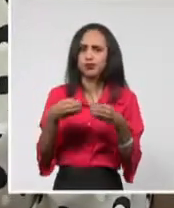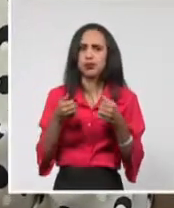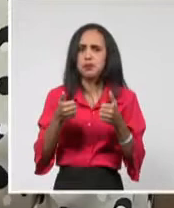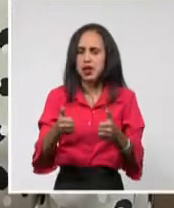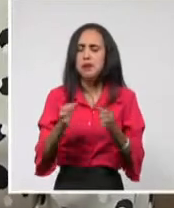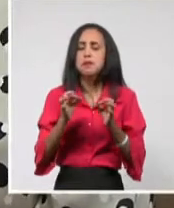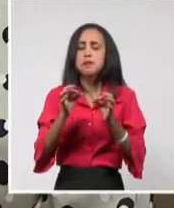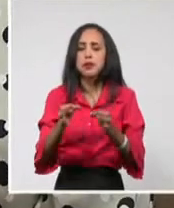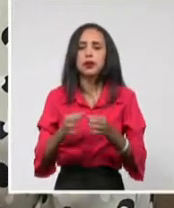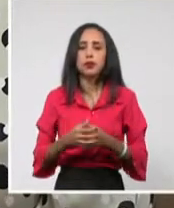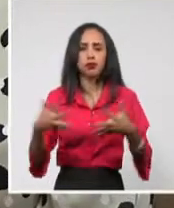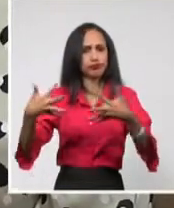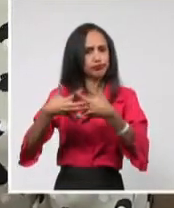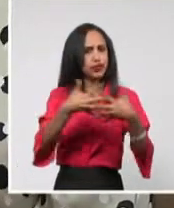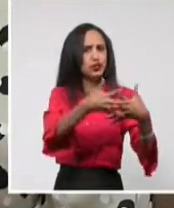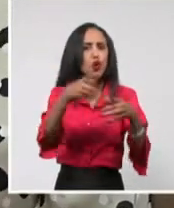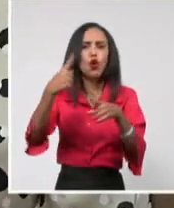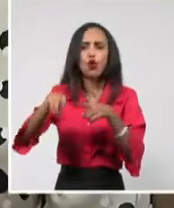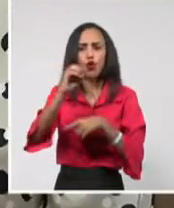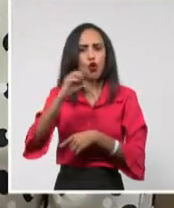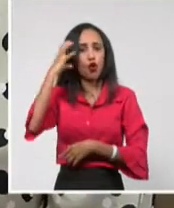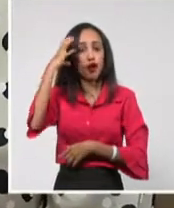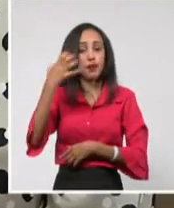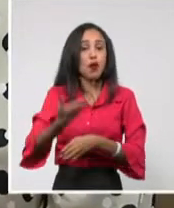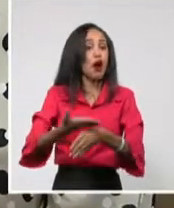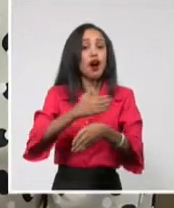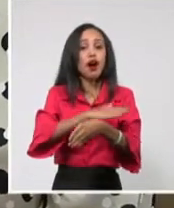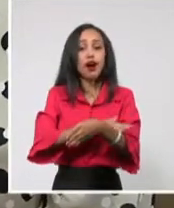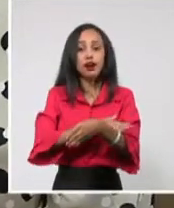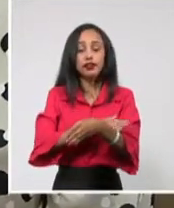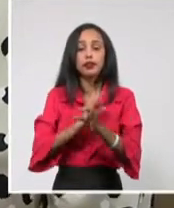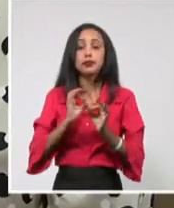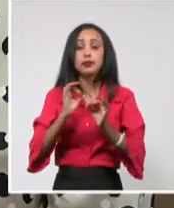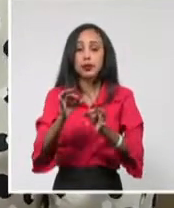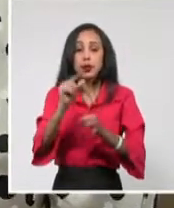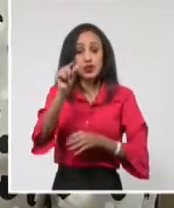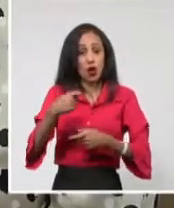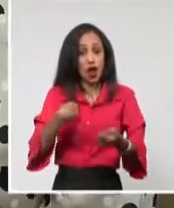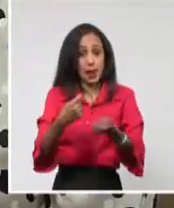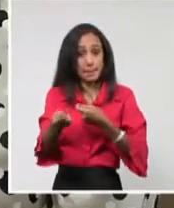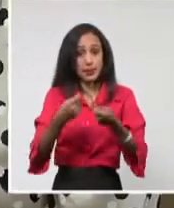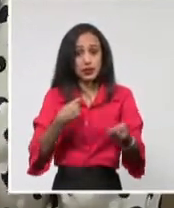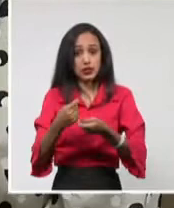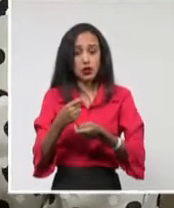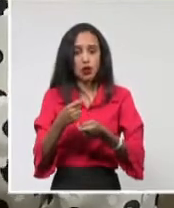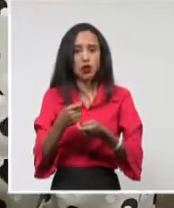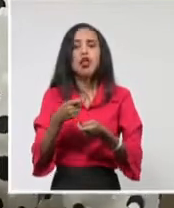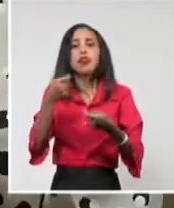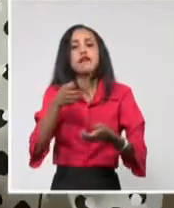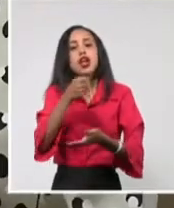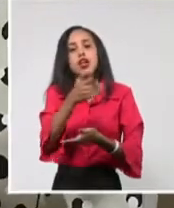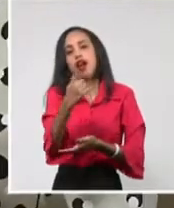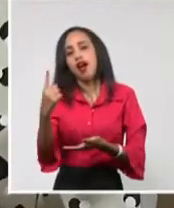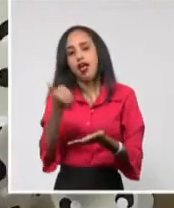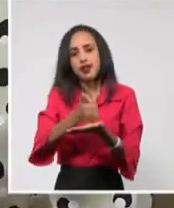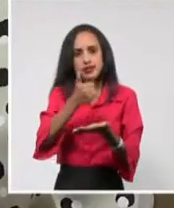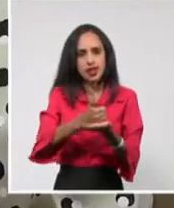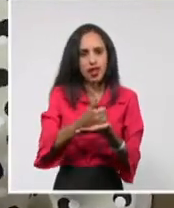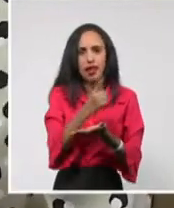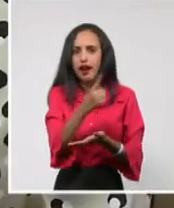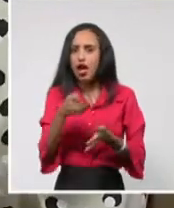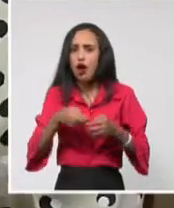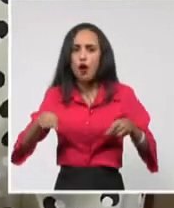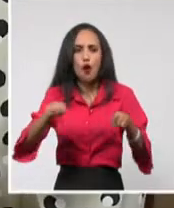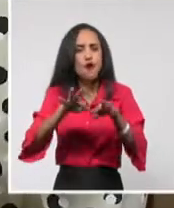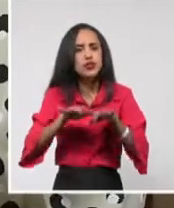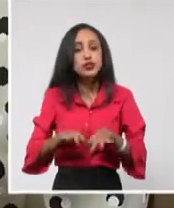vínculos con muchos otros. Es decir, anteriormente el inversor debía presentarse en cada sede u oficina. Ahora solo tiene que recurrir a la